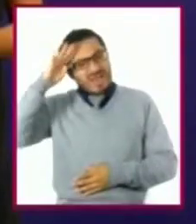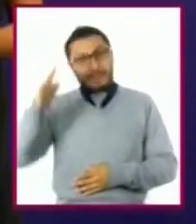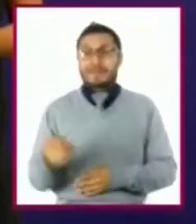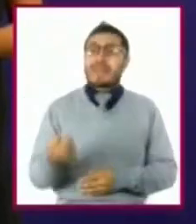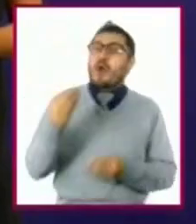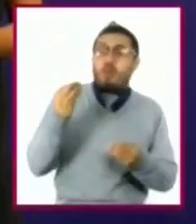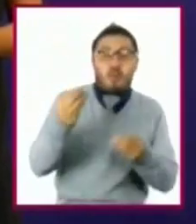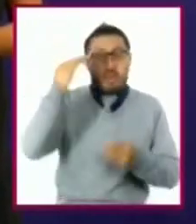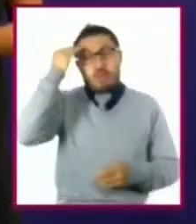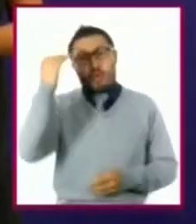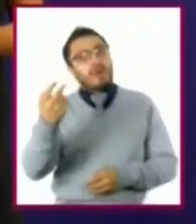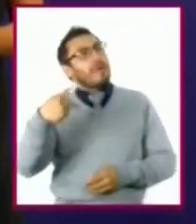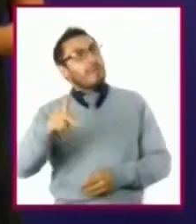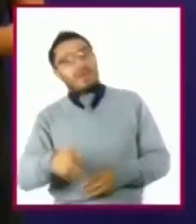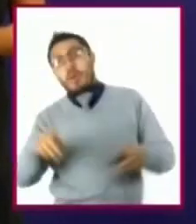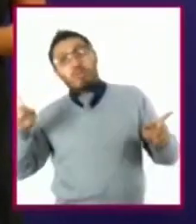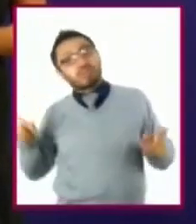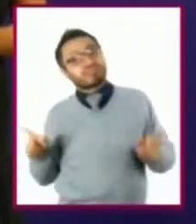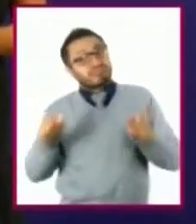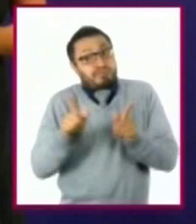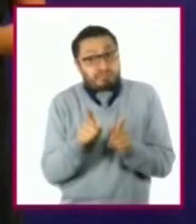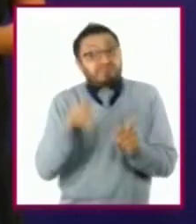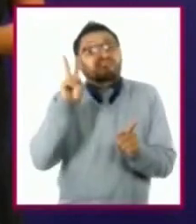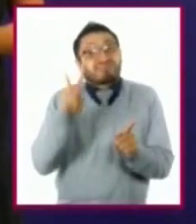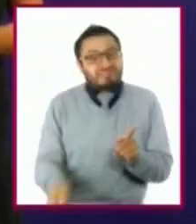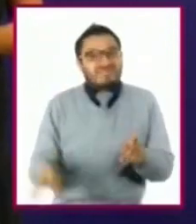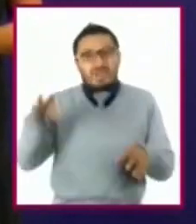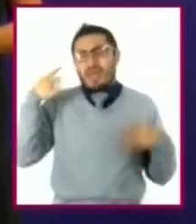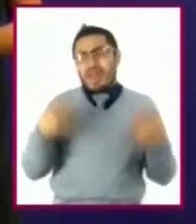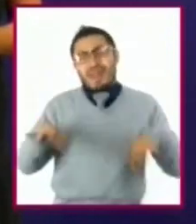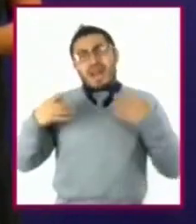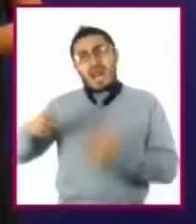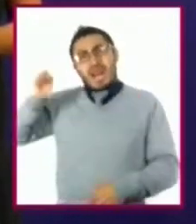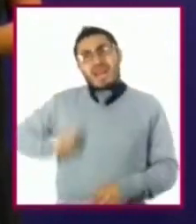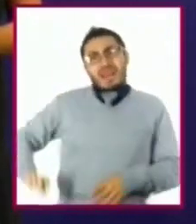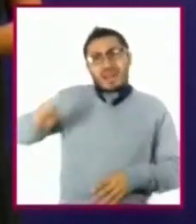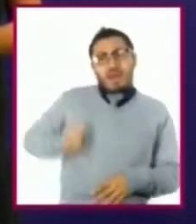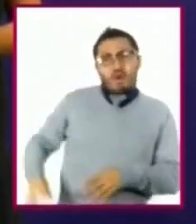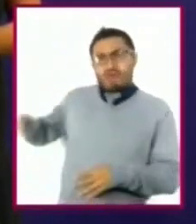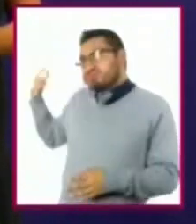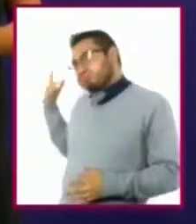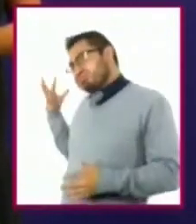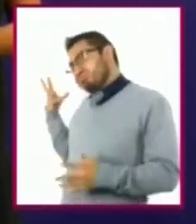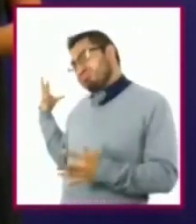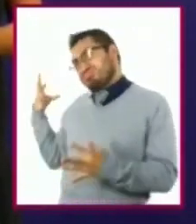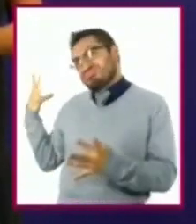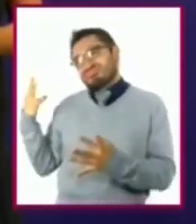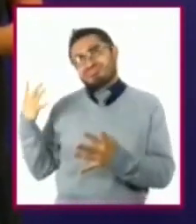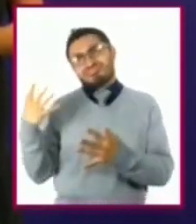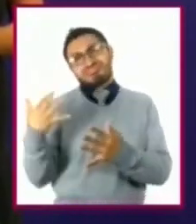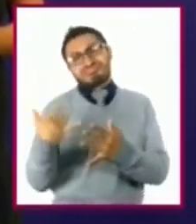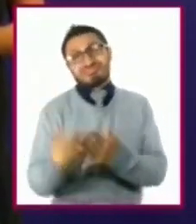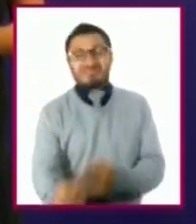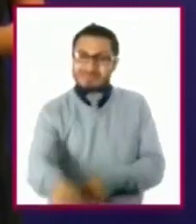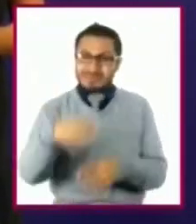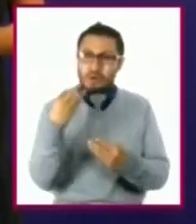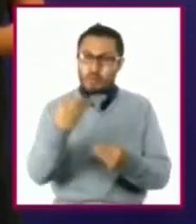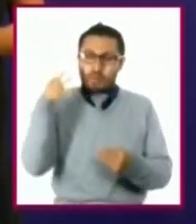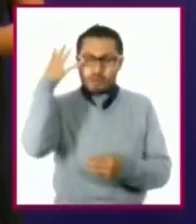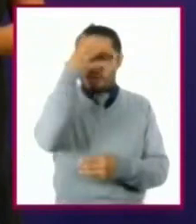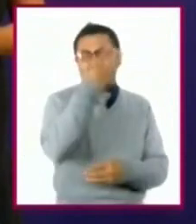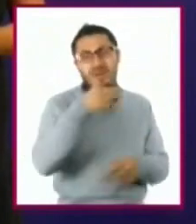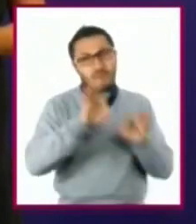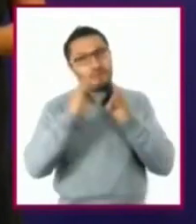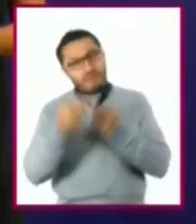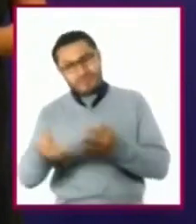pero en realidad es un periodo corto en comparación con todos los siglos en que la literatura ha sido una de las más bellas expresiones